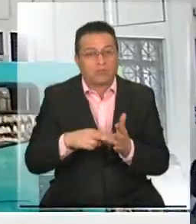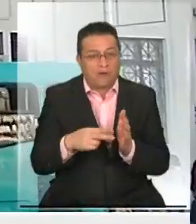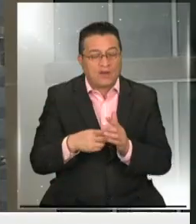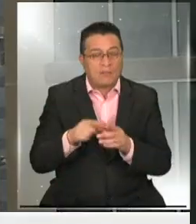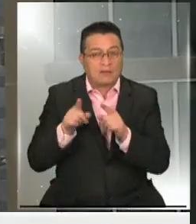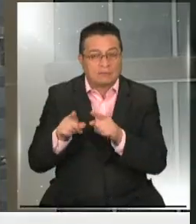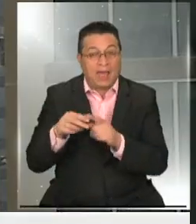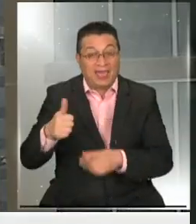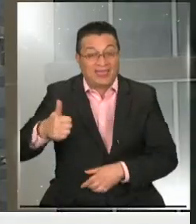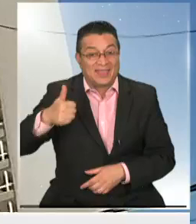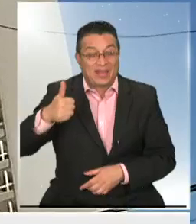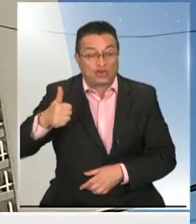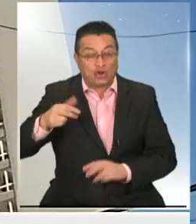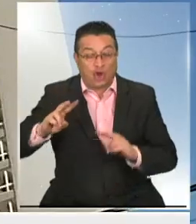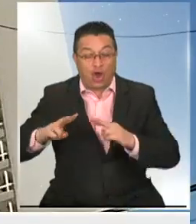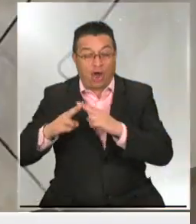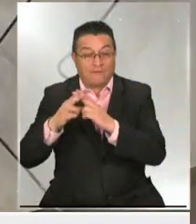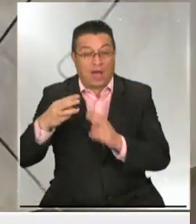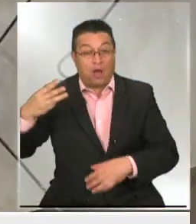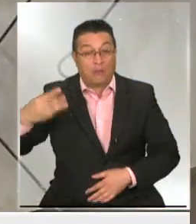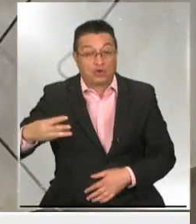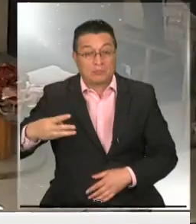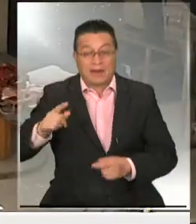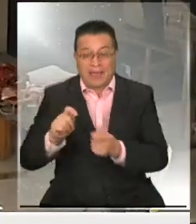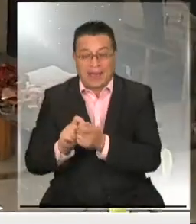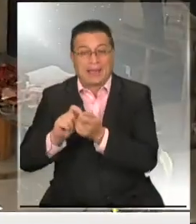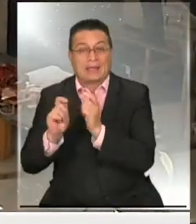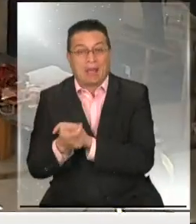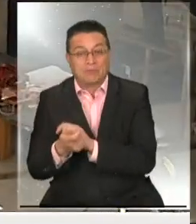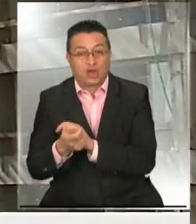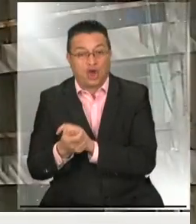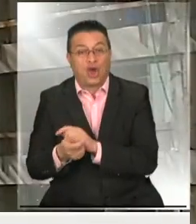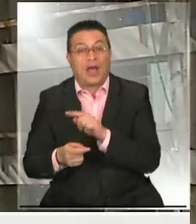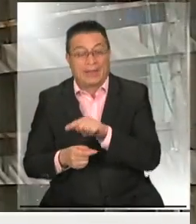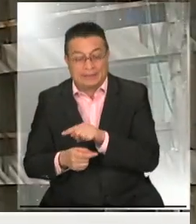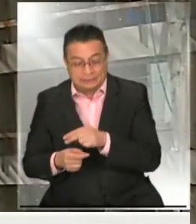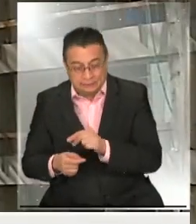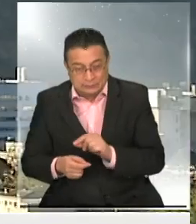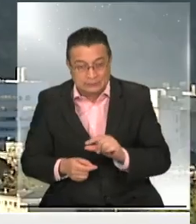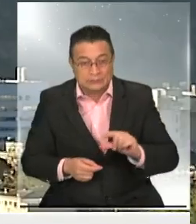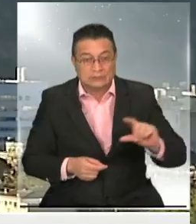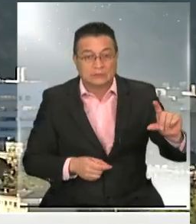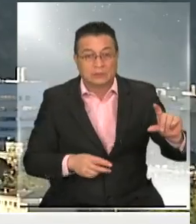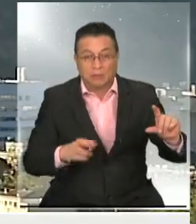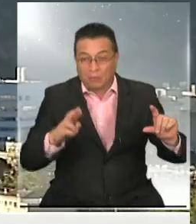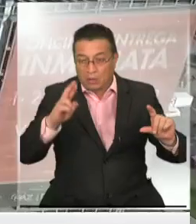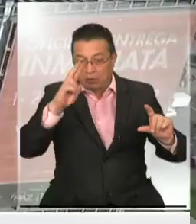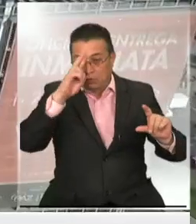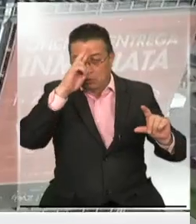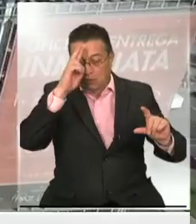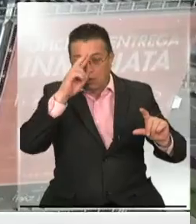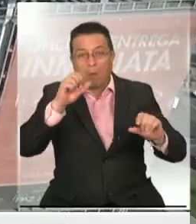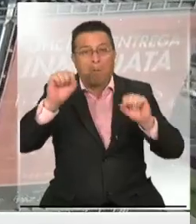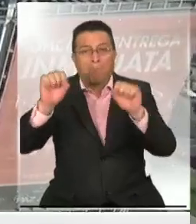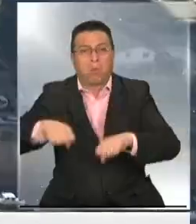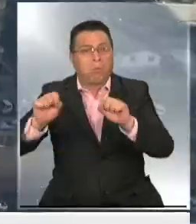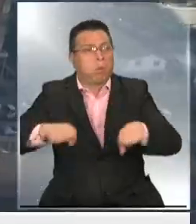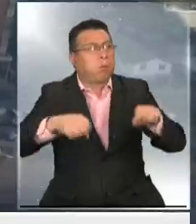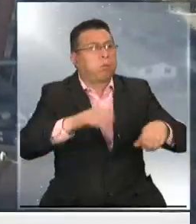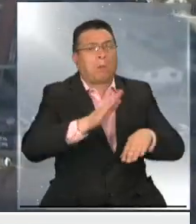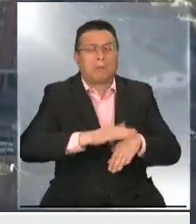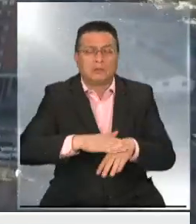el director de obras municipales cambió y a partir de ahí comenzaron insólitamente a aprobarse esos